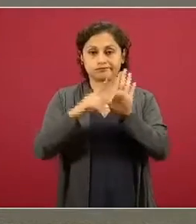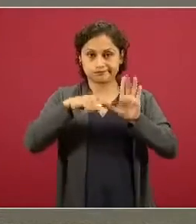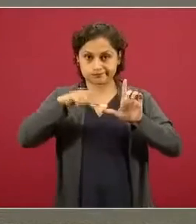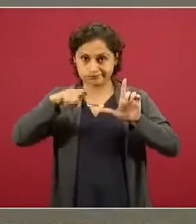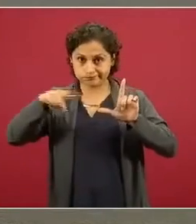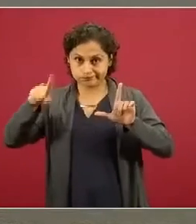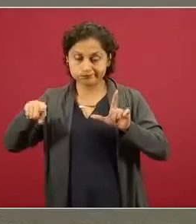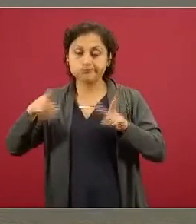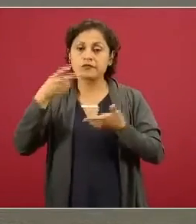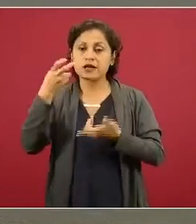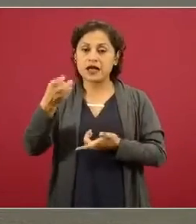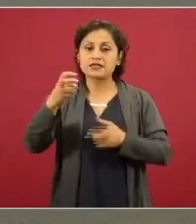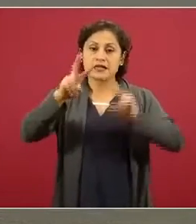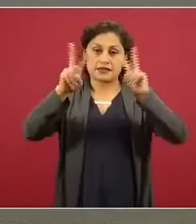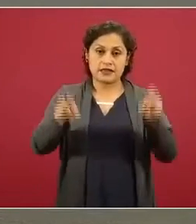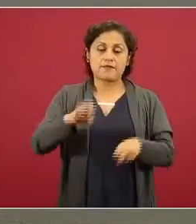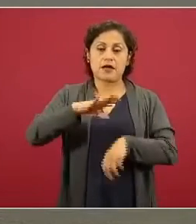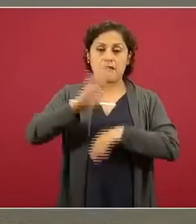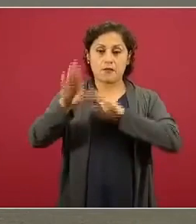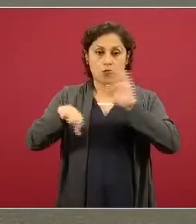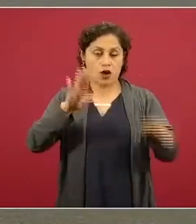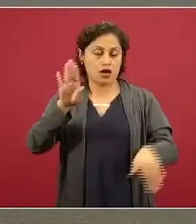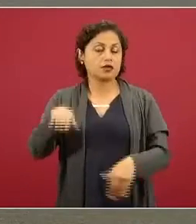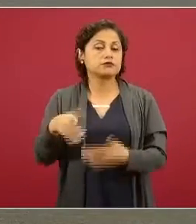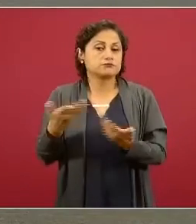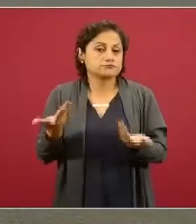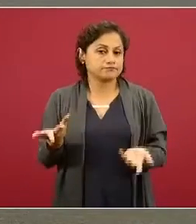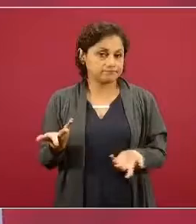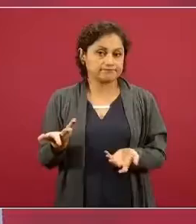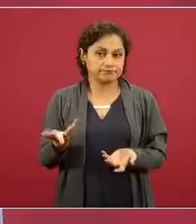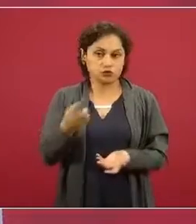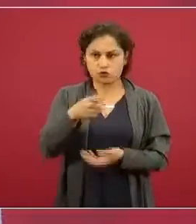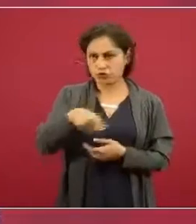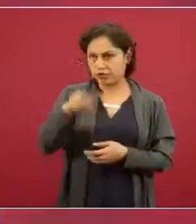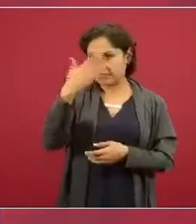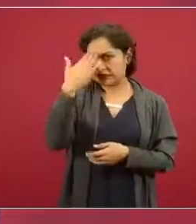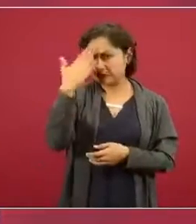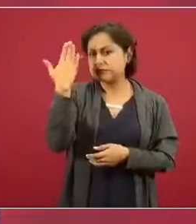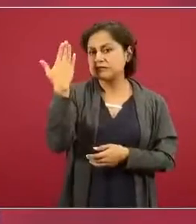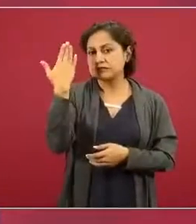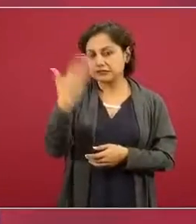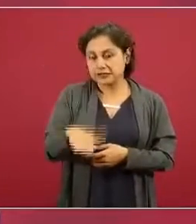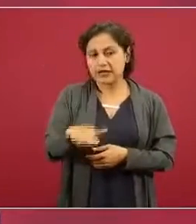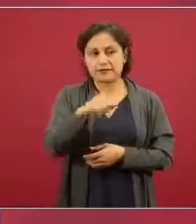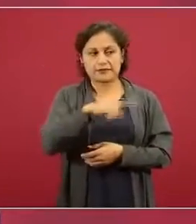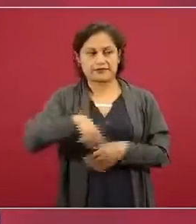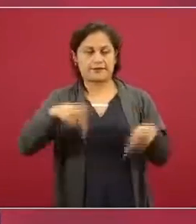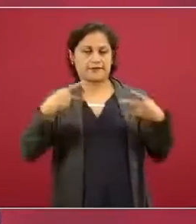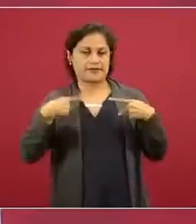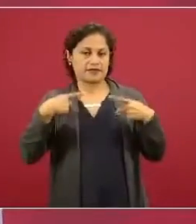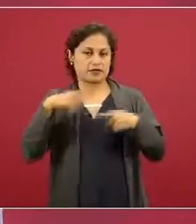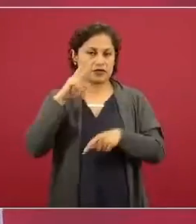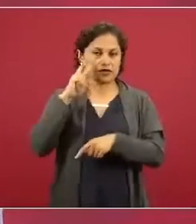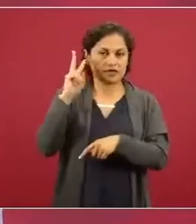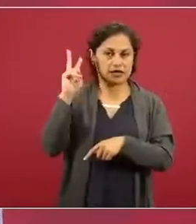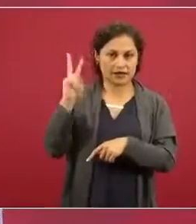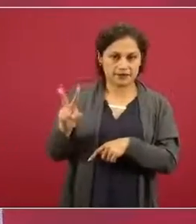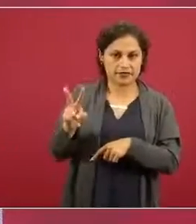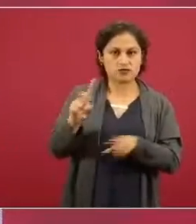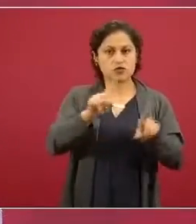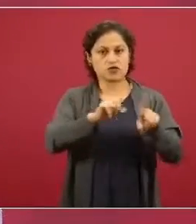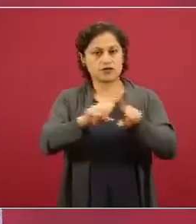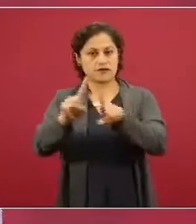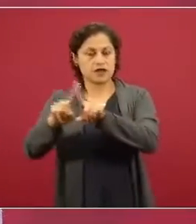las curvas de las defunciones, pero en general, y posiblemente ustedes mismos y la población en general las ha visto en estas